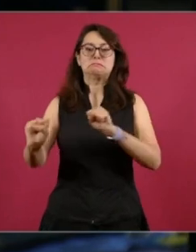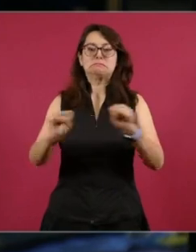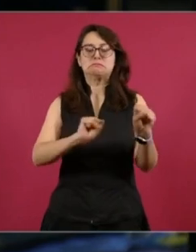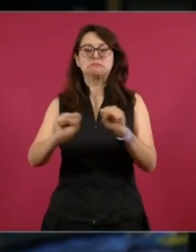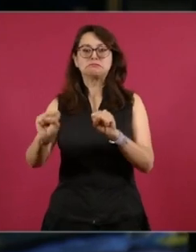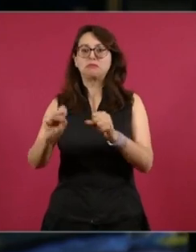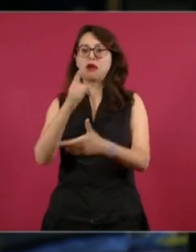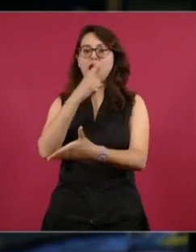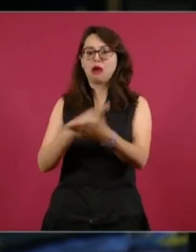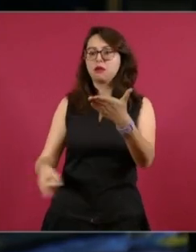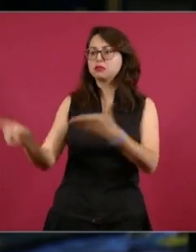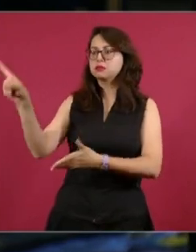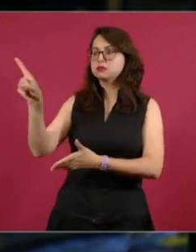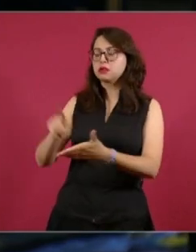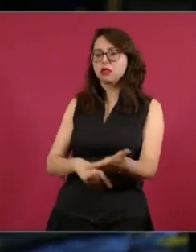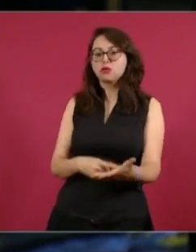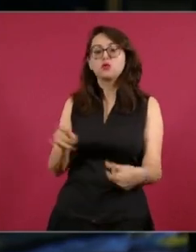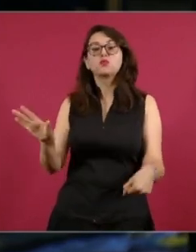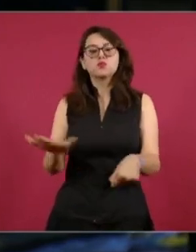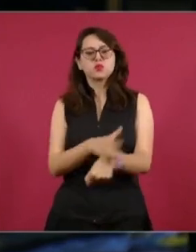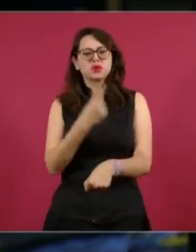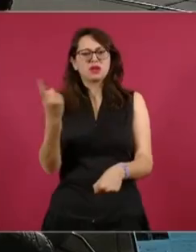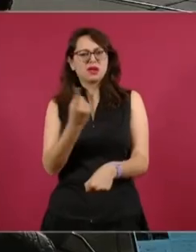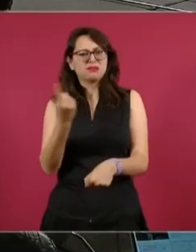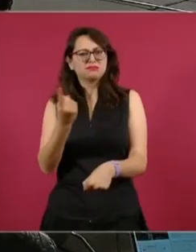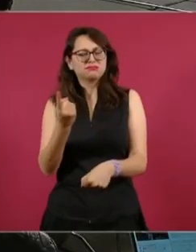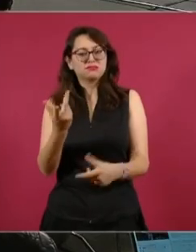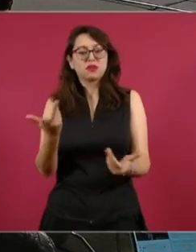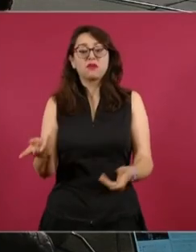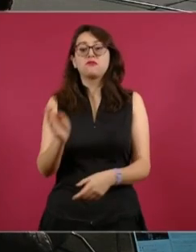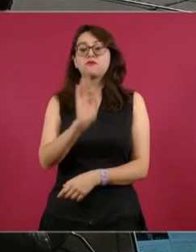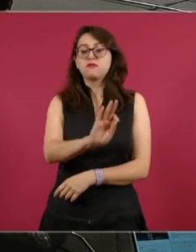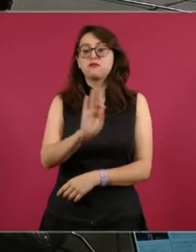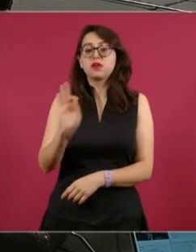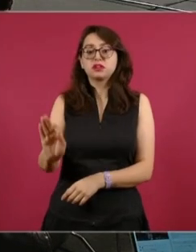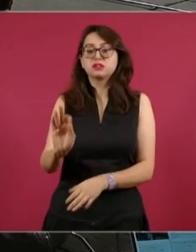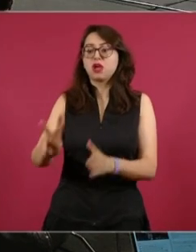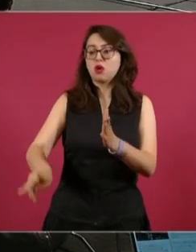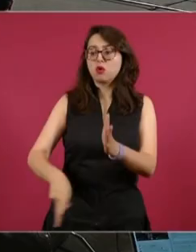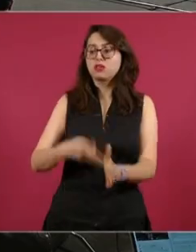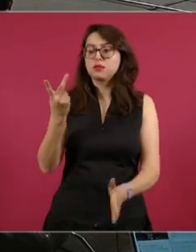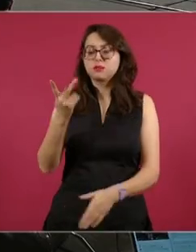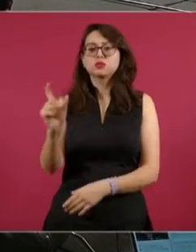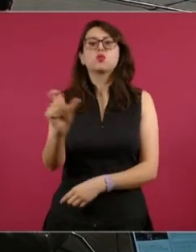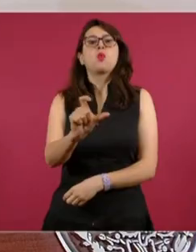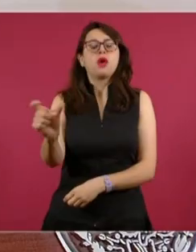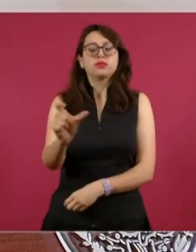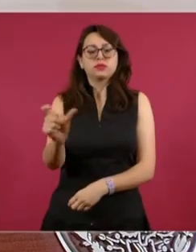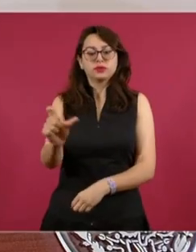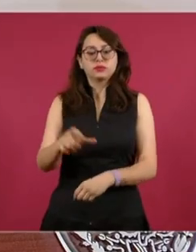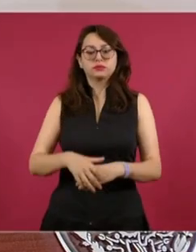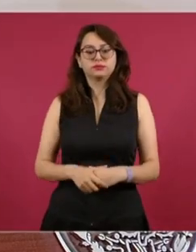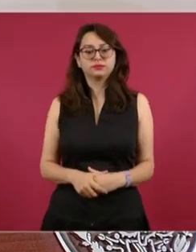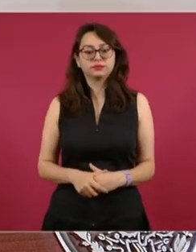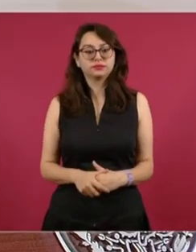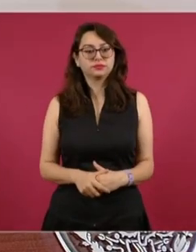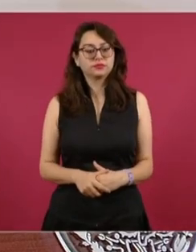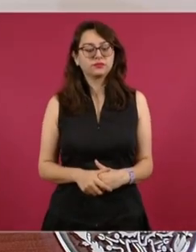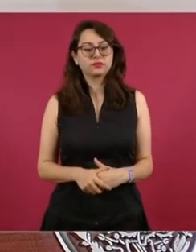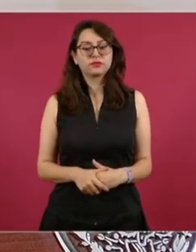sería, si se conoce, la nueva fecha al respecto? Gracias. Pues vamos a informar, ¿no?, sobre el